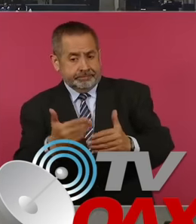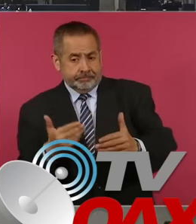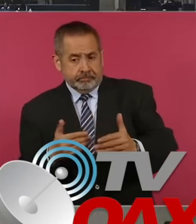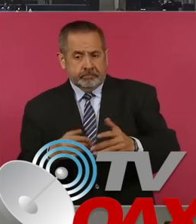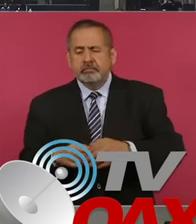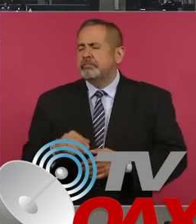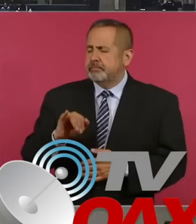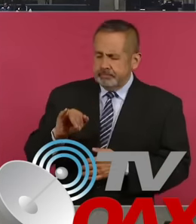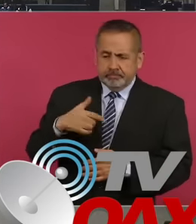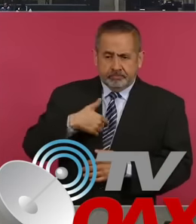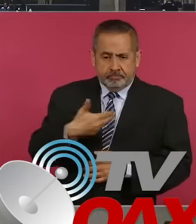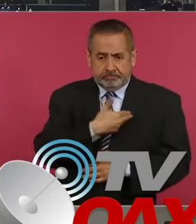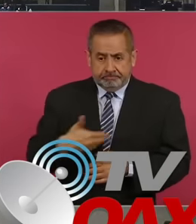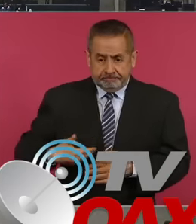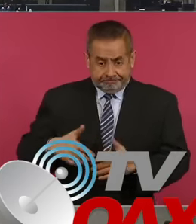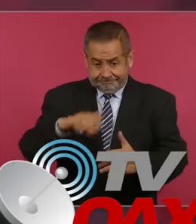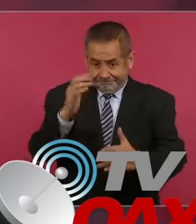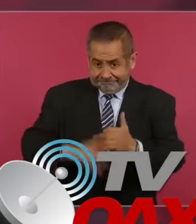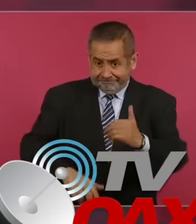Sí, lo vamos a dejar